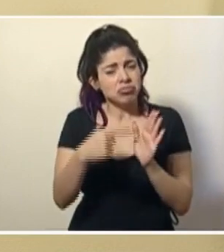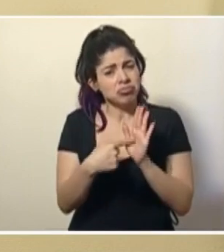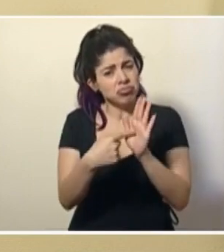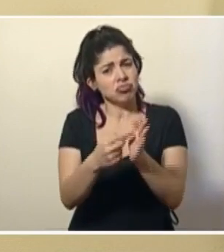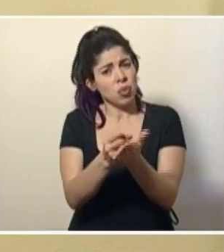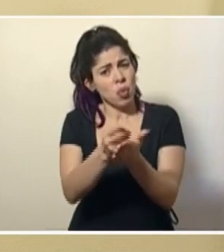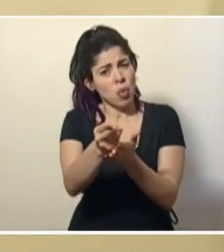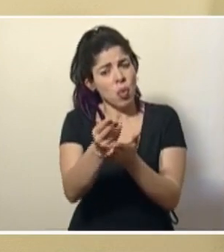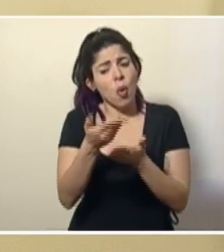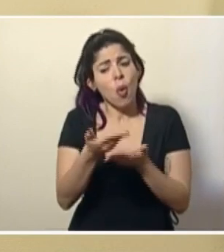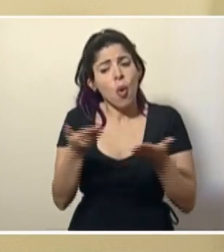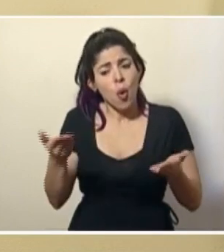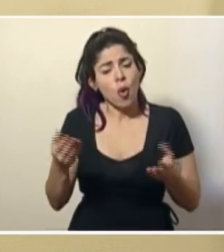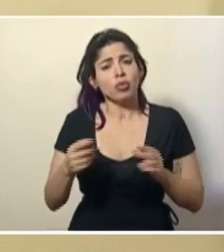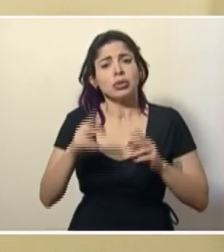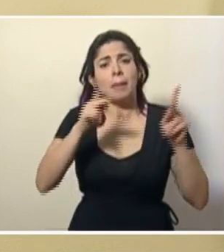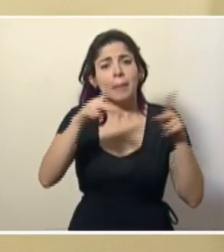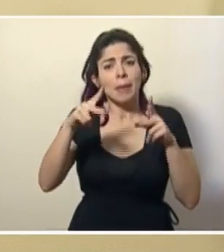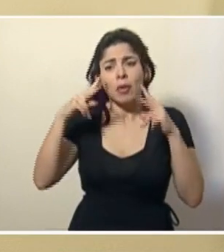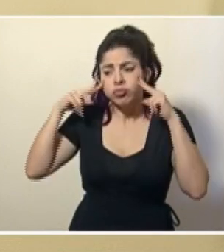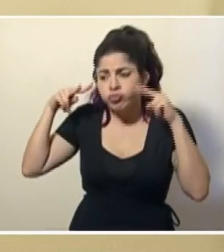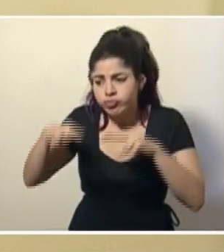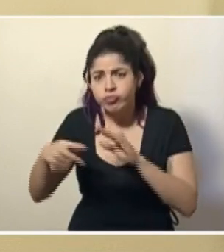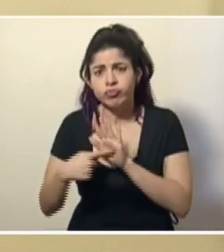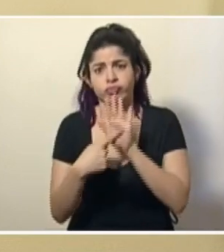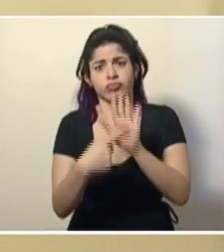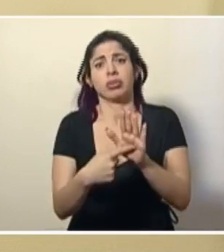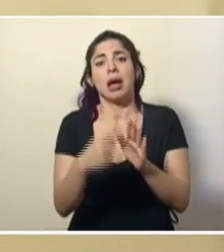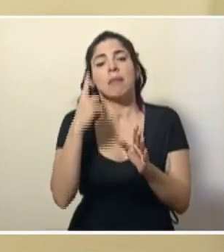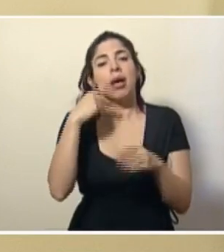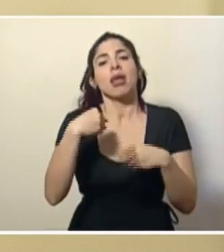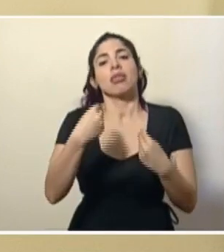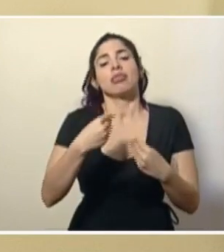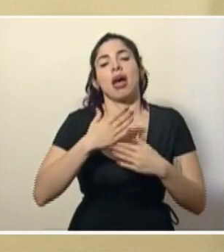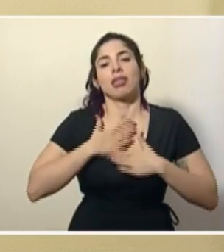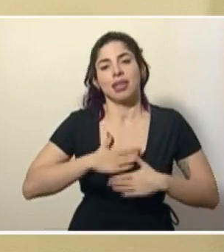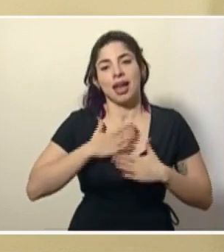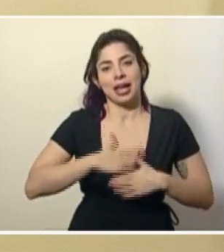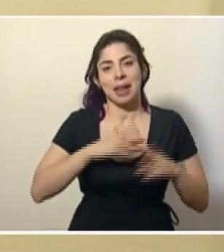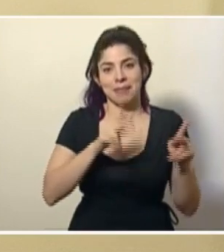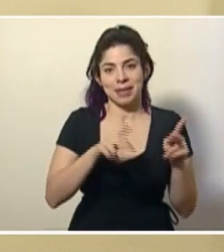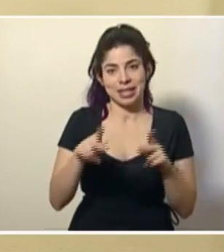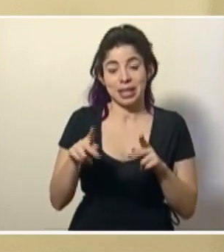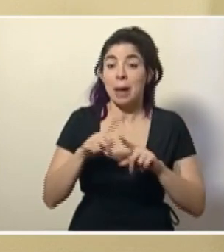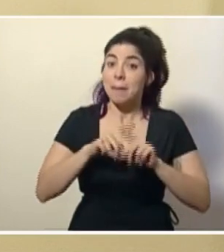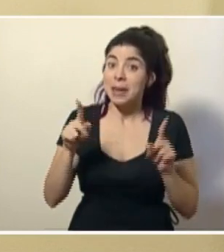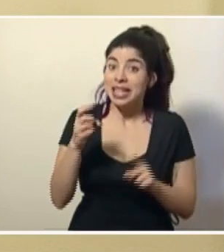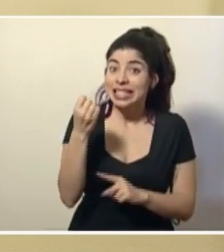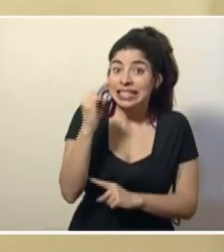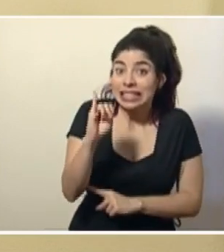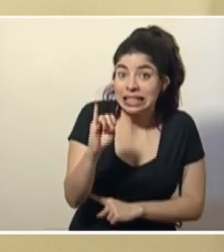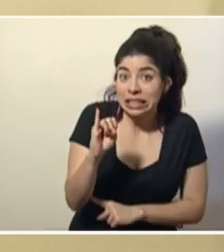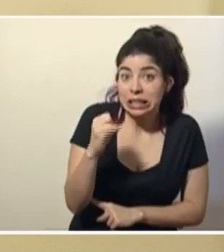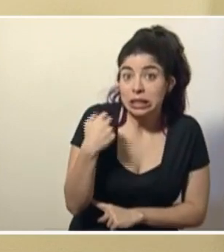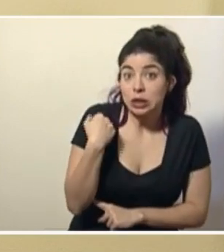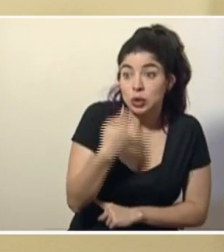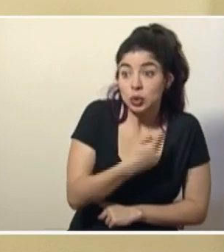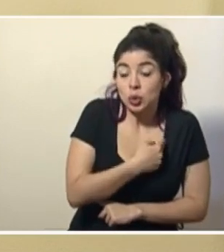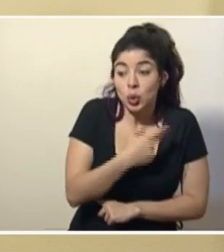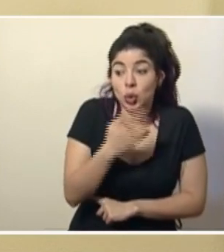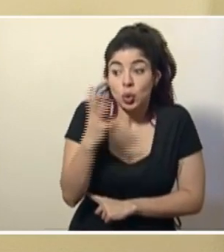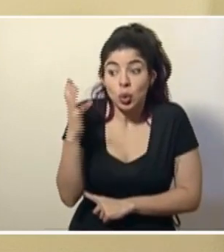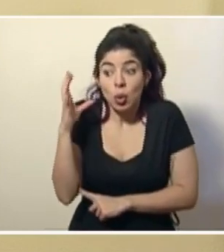que queremos es que las cosas salgan a la luz, porque eso le va a generar tranquilidad a las personas. Pero si encontramos